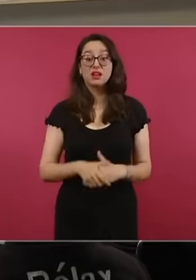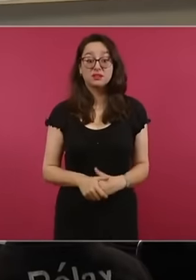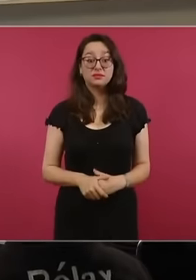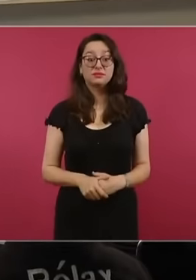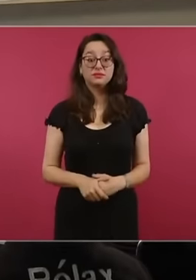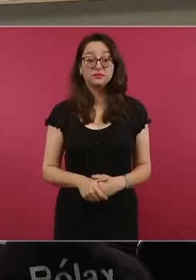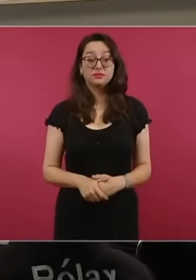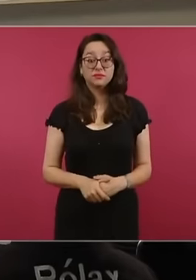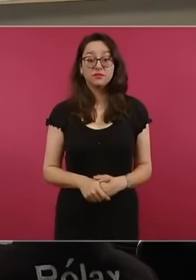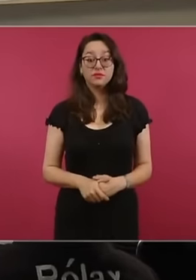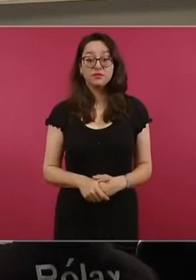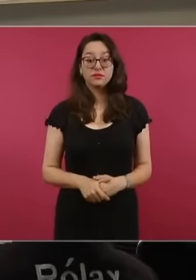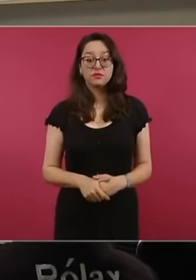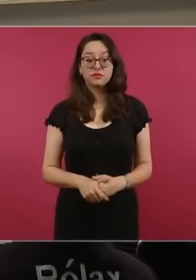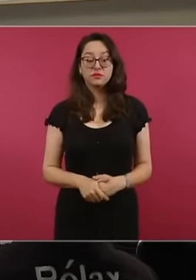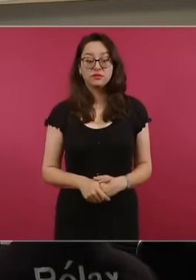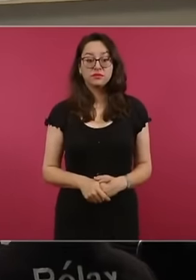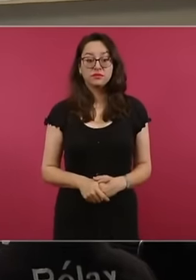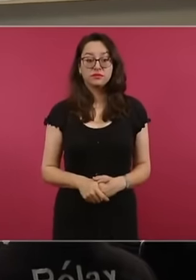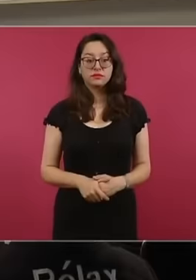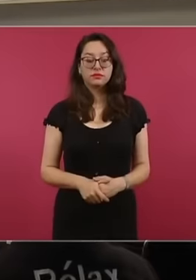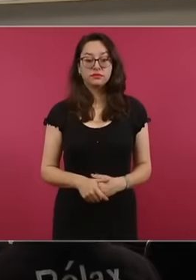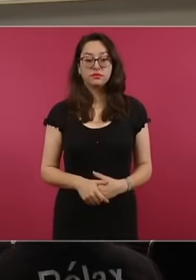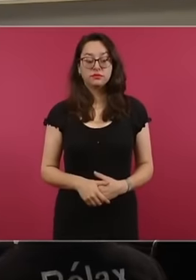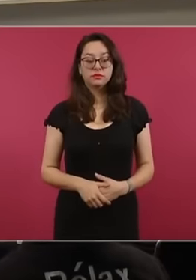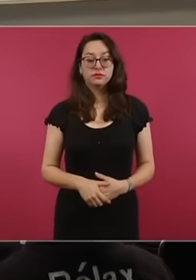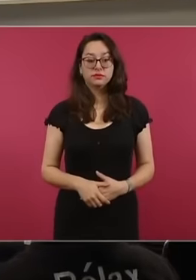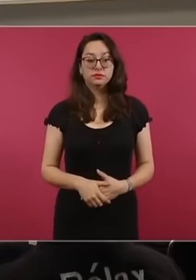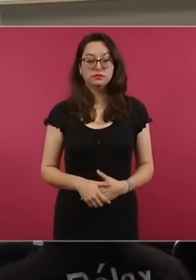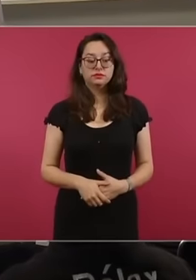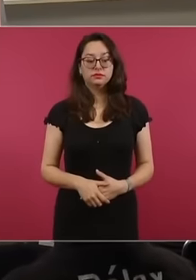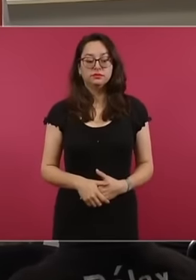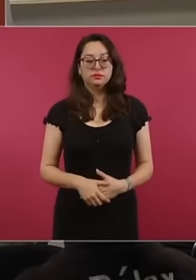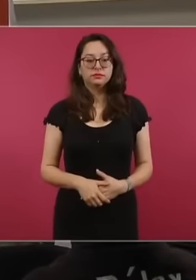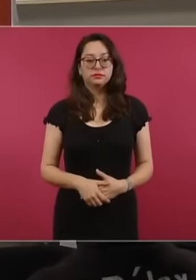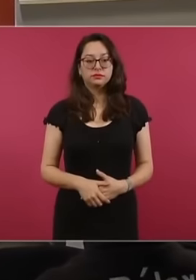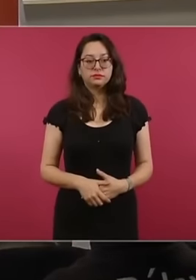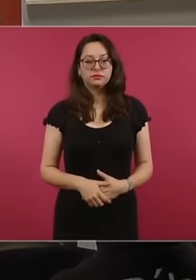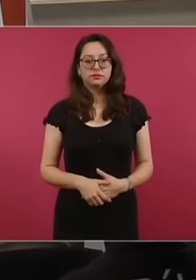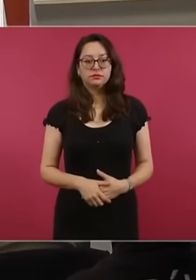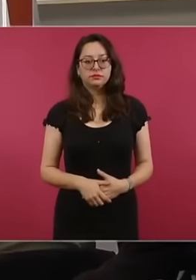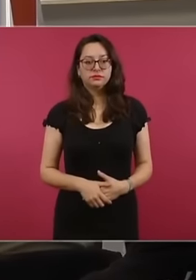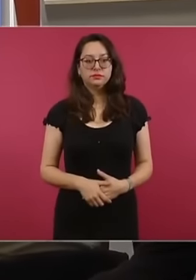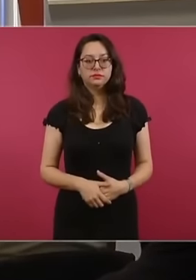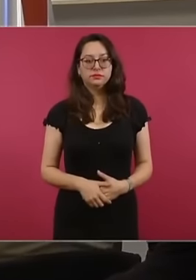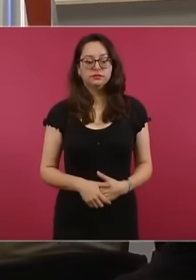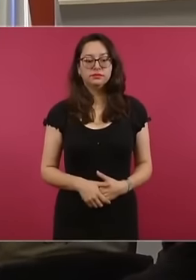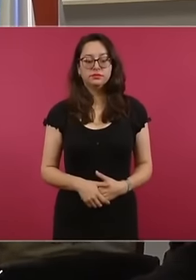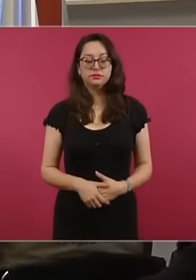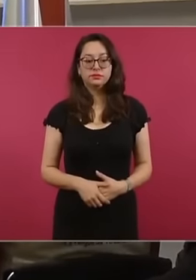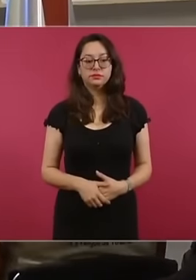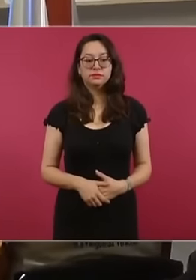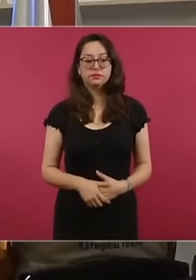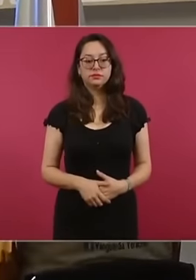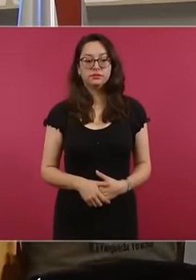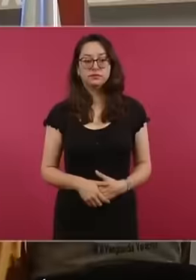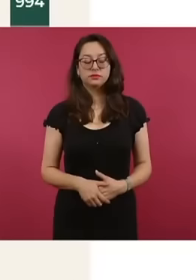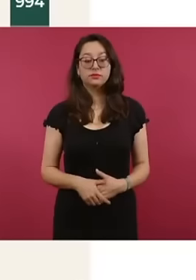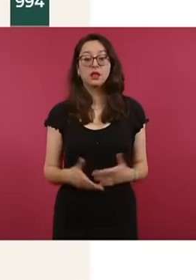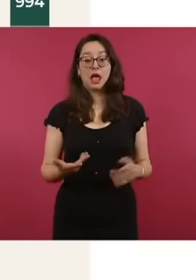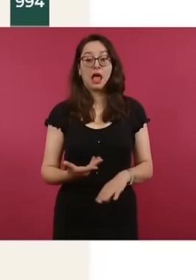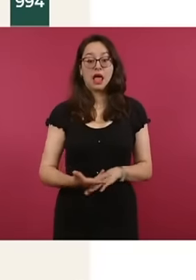Sí, es que no se tenía. Claro. Esto es lo que producíamos cuando llegamos, de gasolinas, de